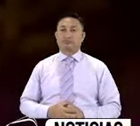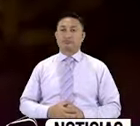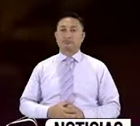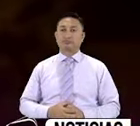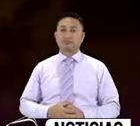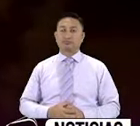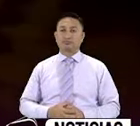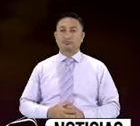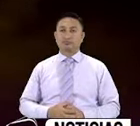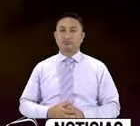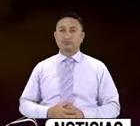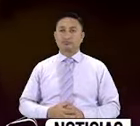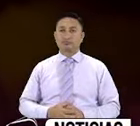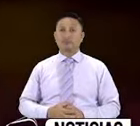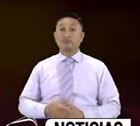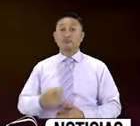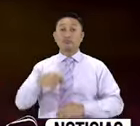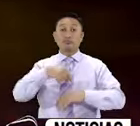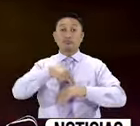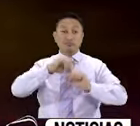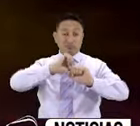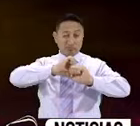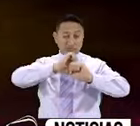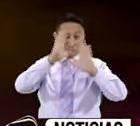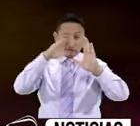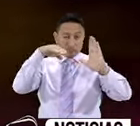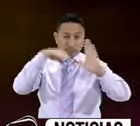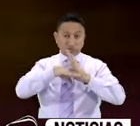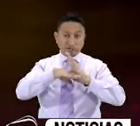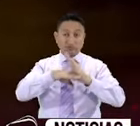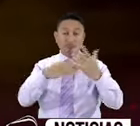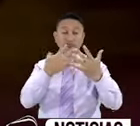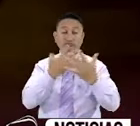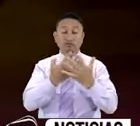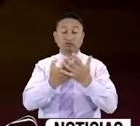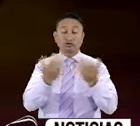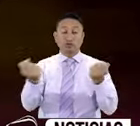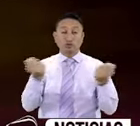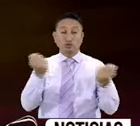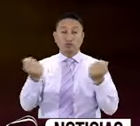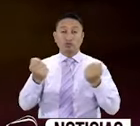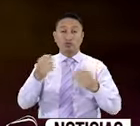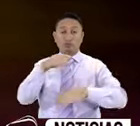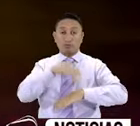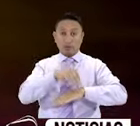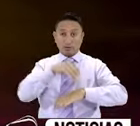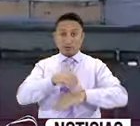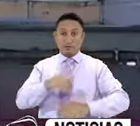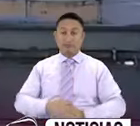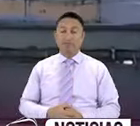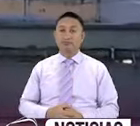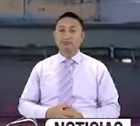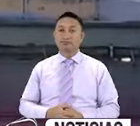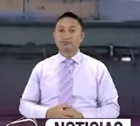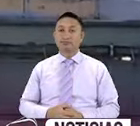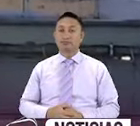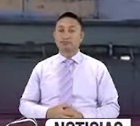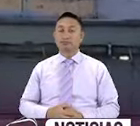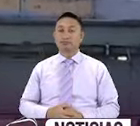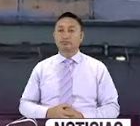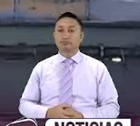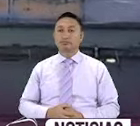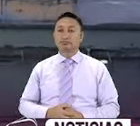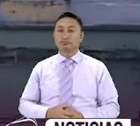Entraron en horas de la madrugada para tomar el control de este centro de privación de libertad ubicado en Quevedo, norte